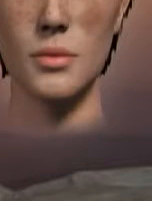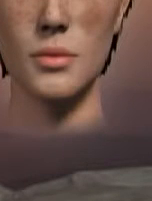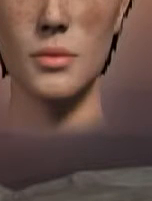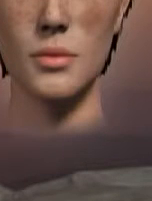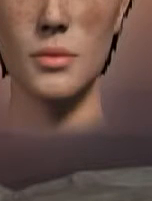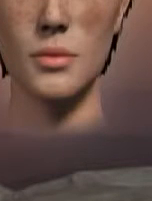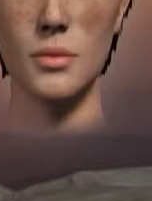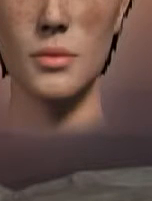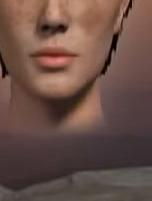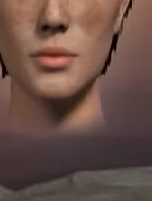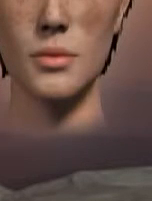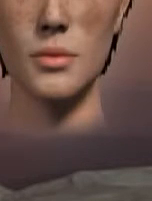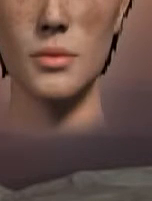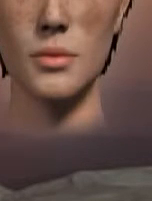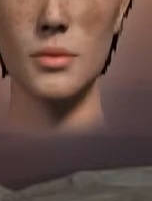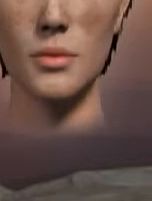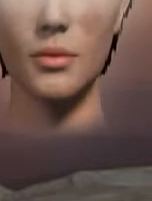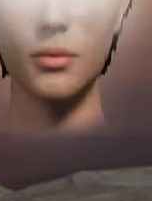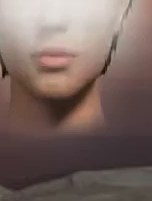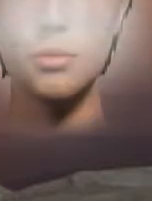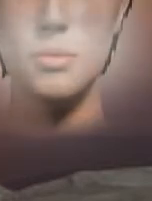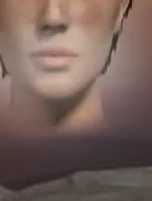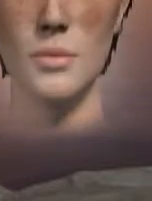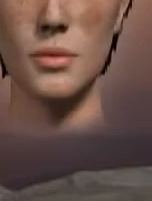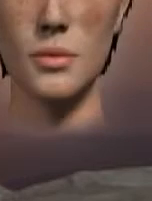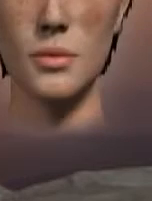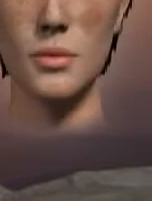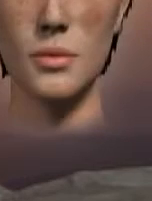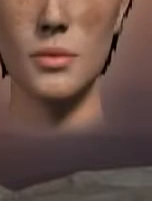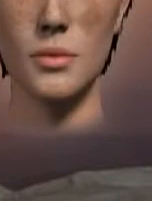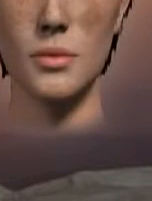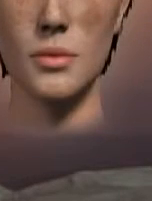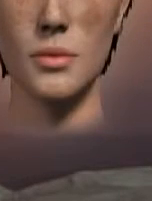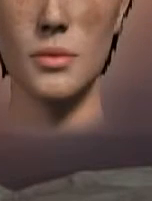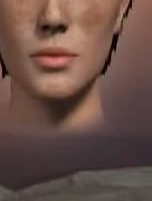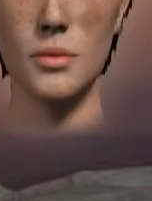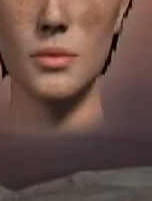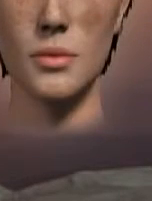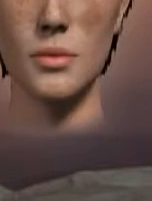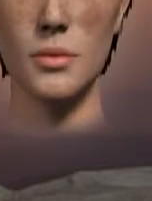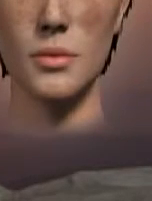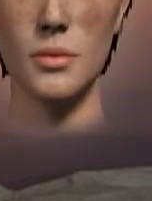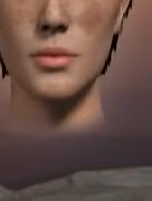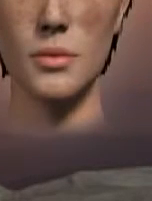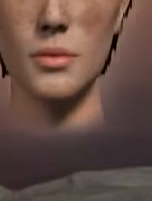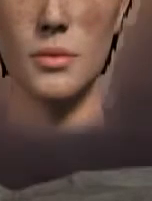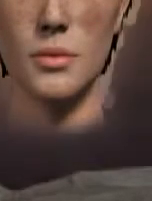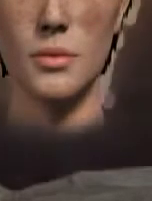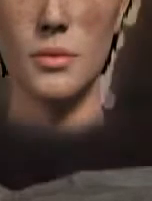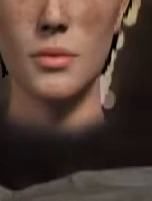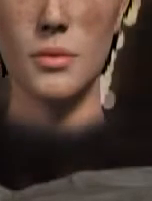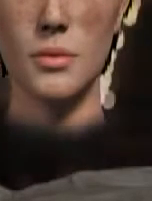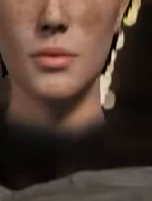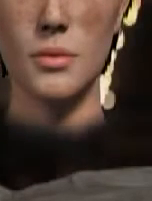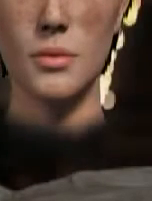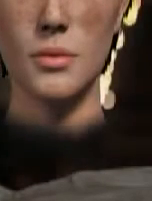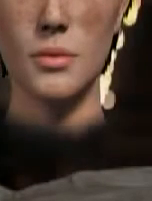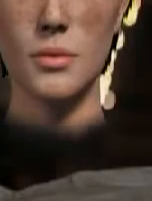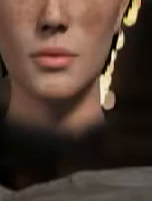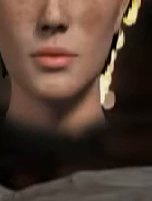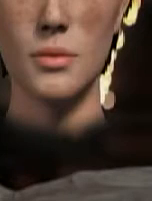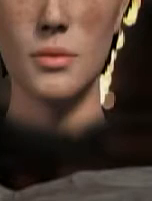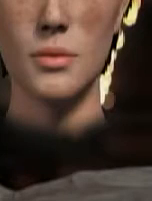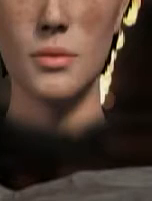gracias a sus extractos naturales que logran proteger la piel hasta 60 veces más de los rayos UV. Y en la noche,